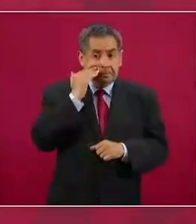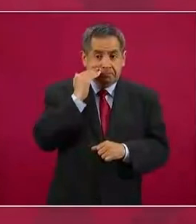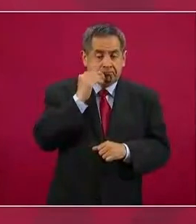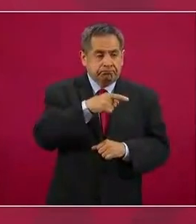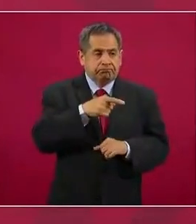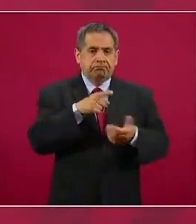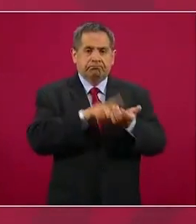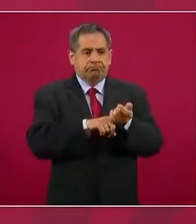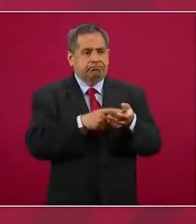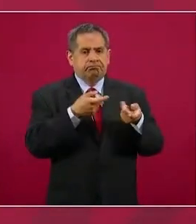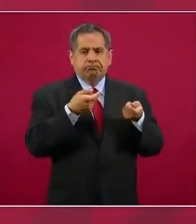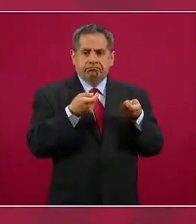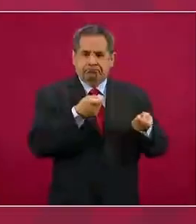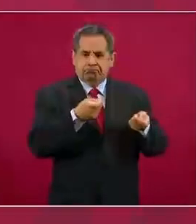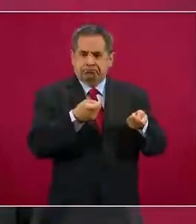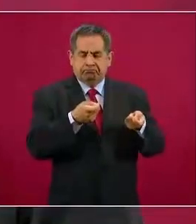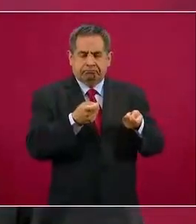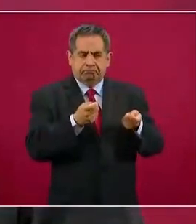control